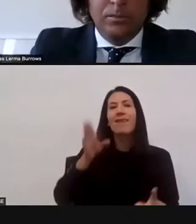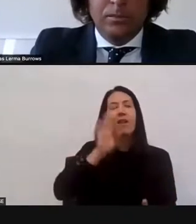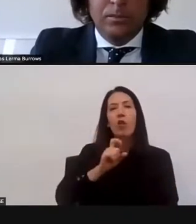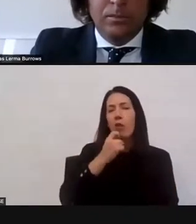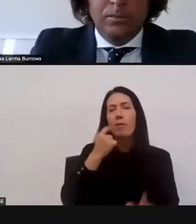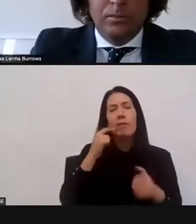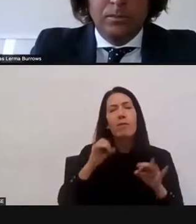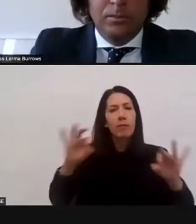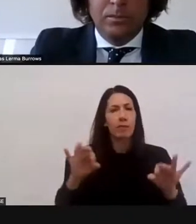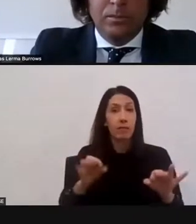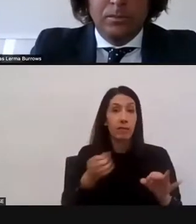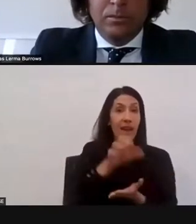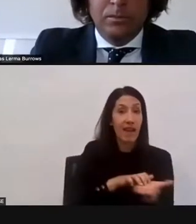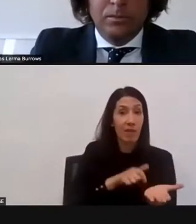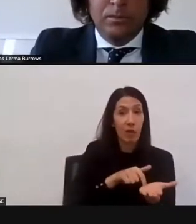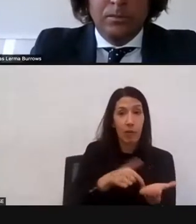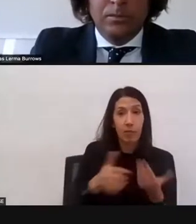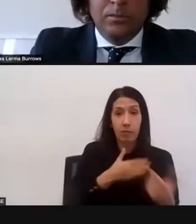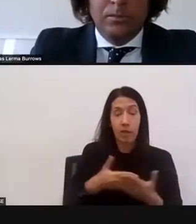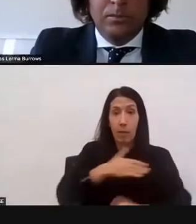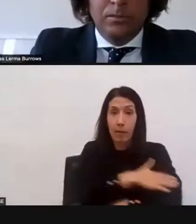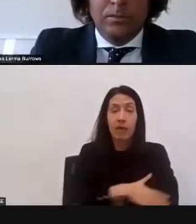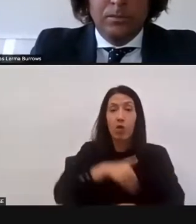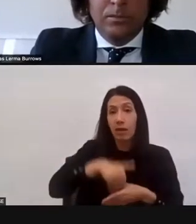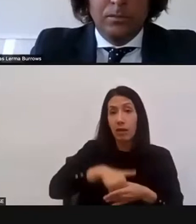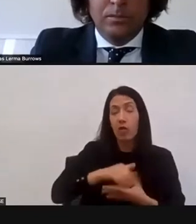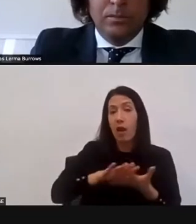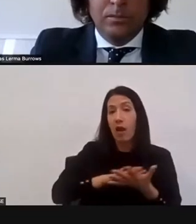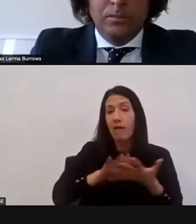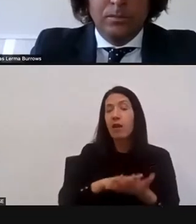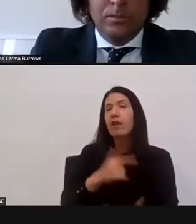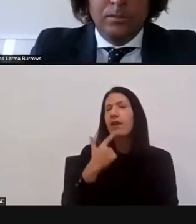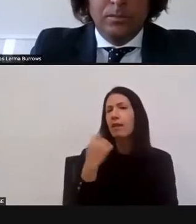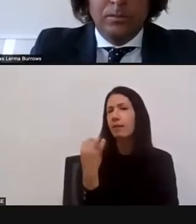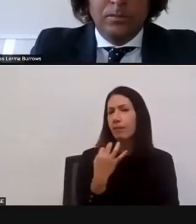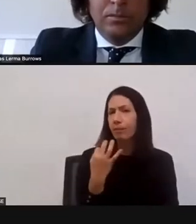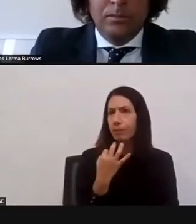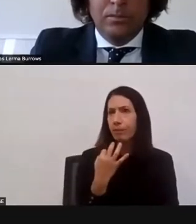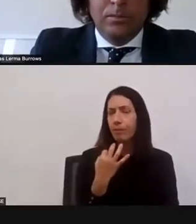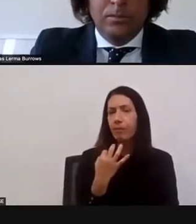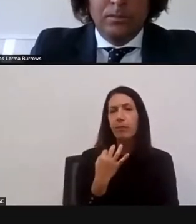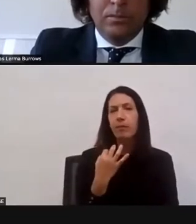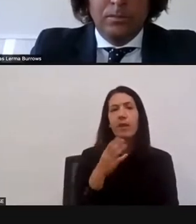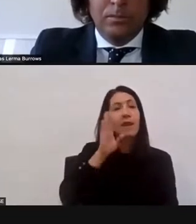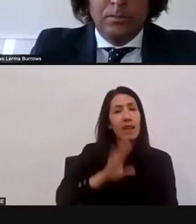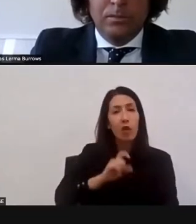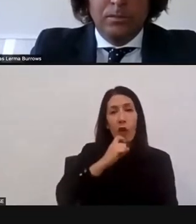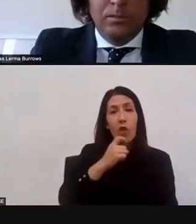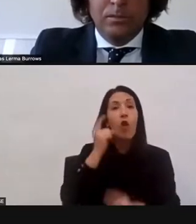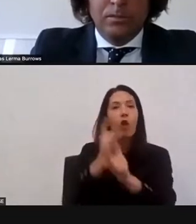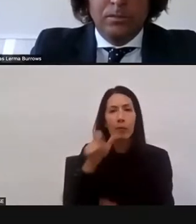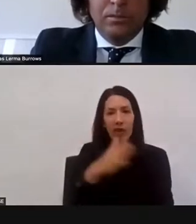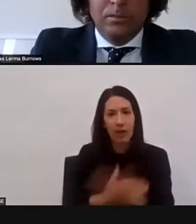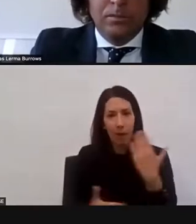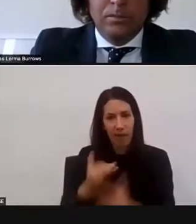de acuerdo con este informe del Ministerio del Interior, en los casos de delitos de odio contra personas con discapacidad.